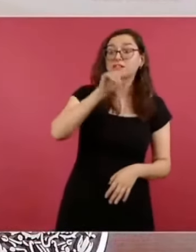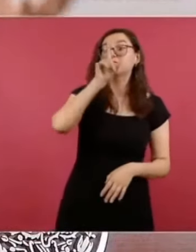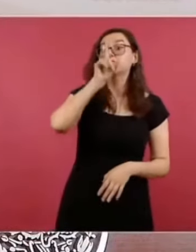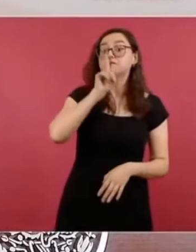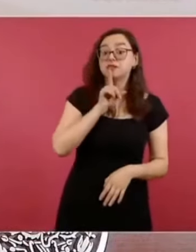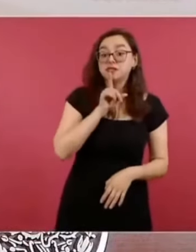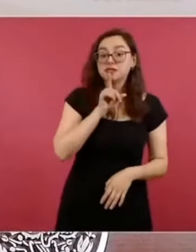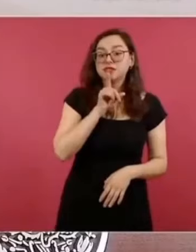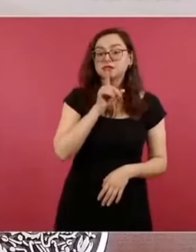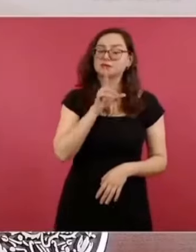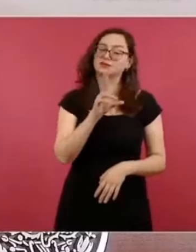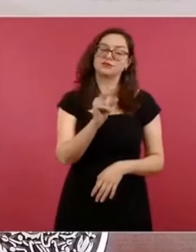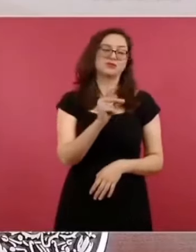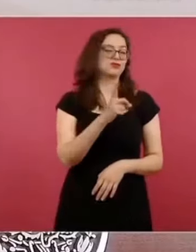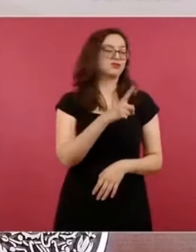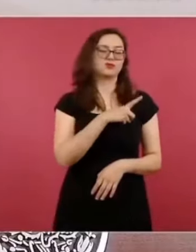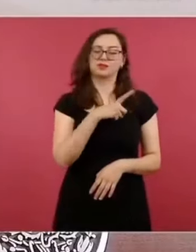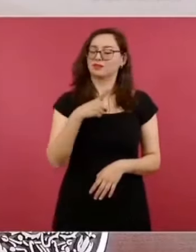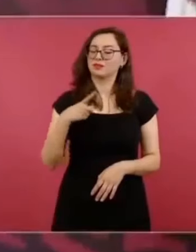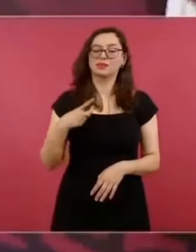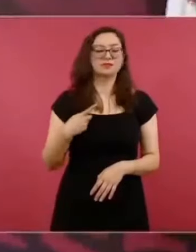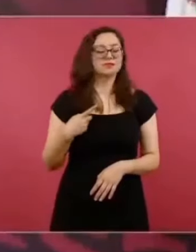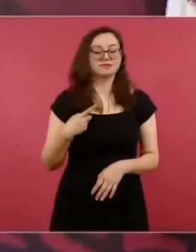no calumniar.